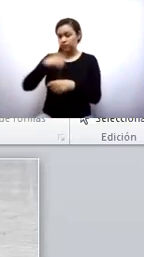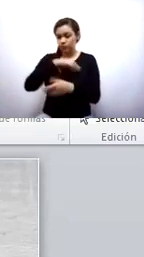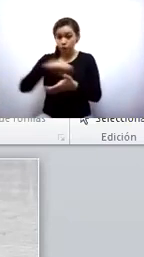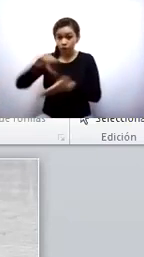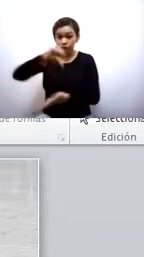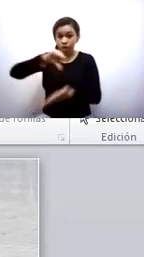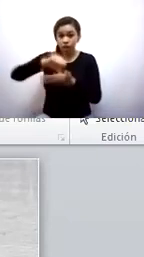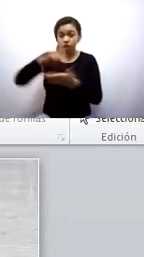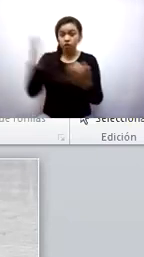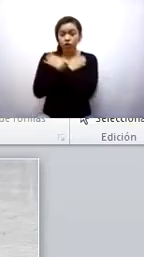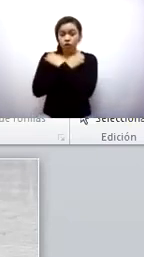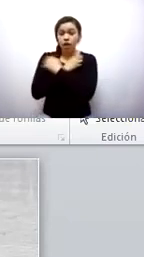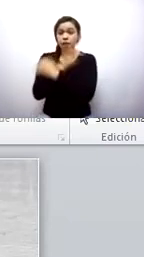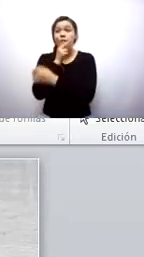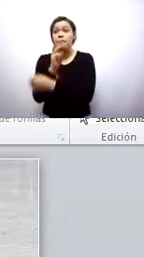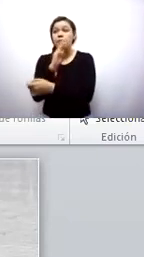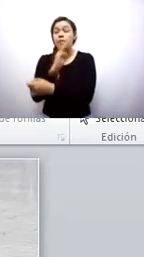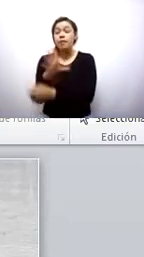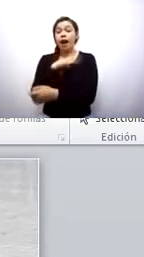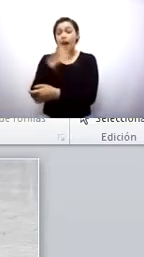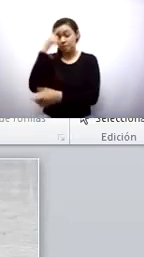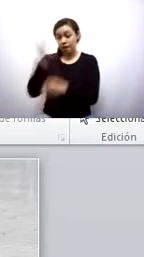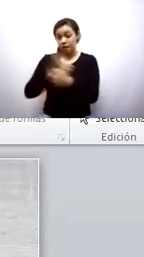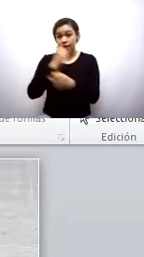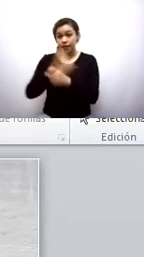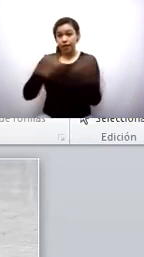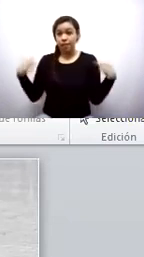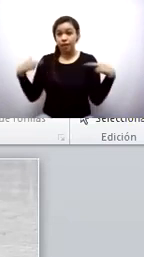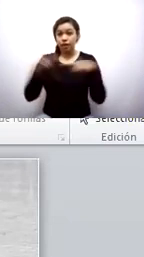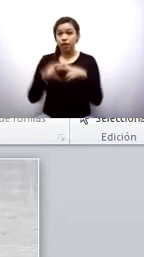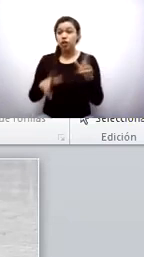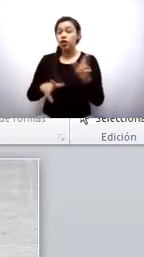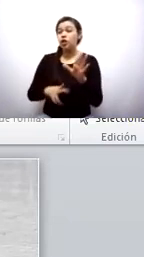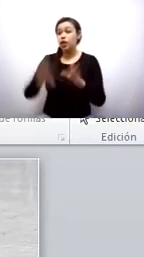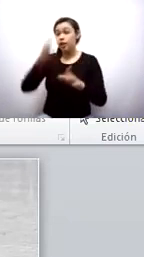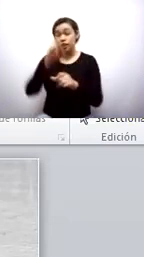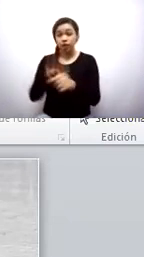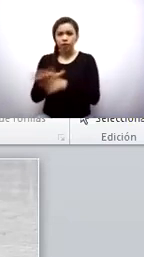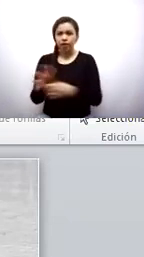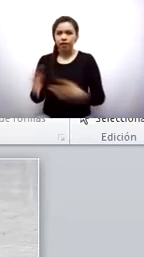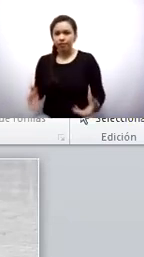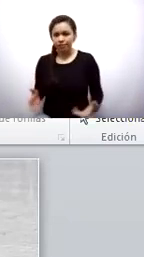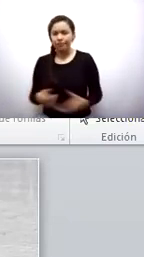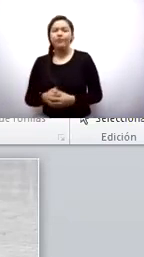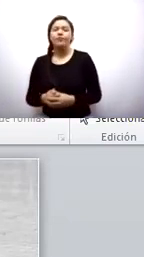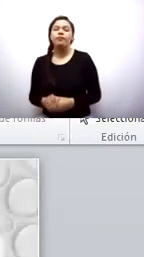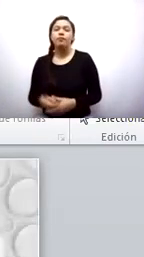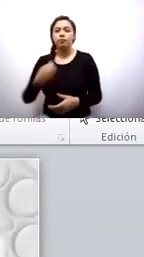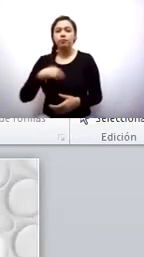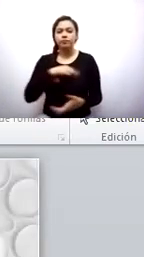y los papás tienen para la práctica docente? En este sentido, vamos a retomar un